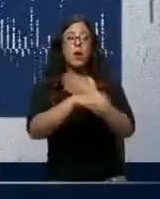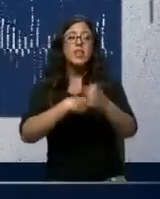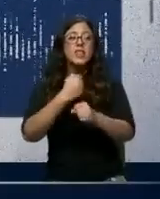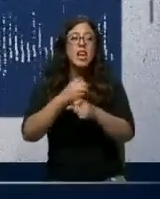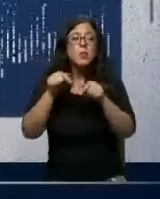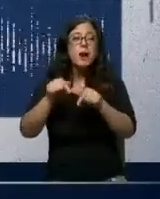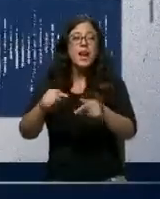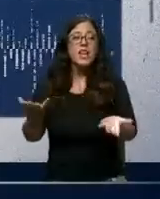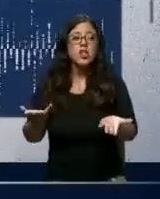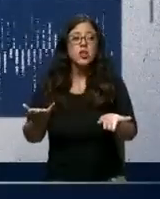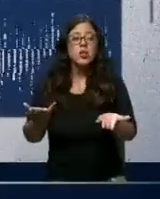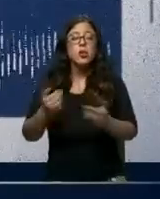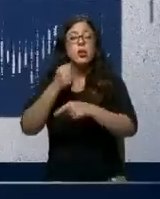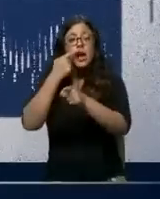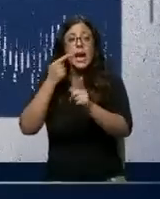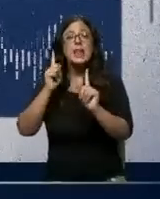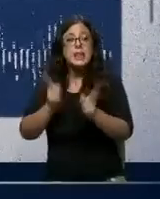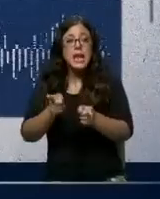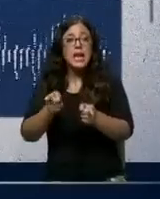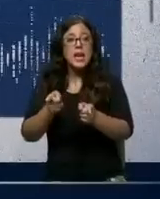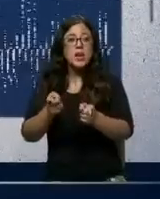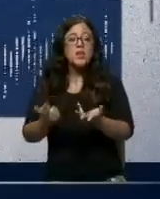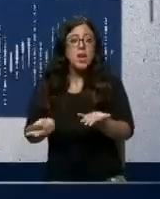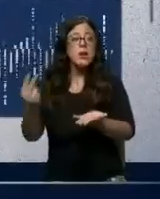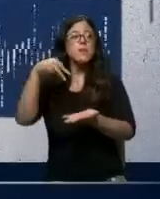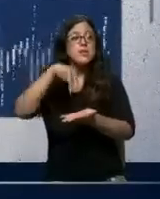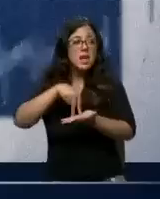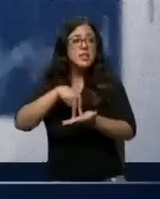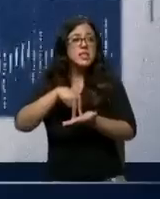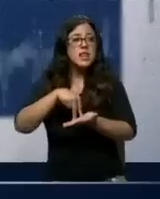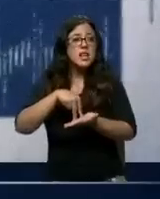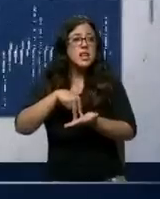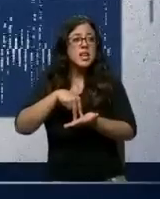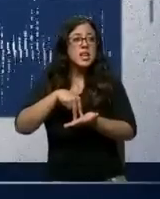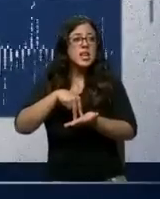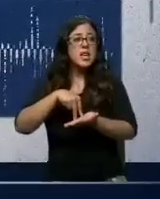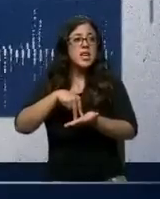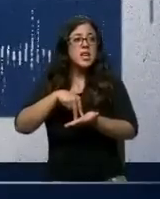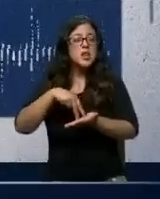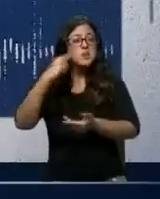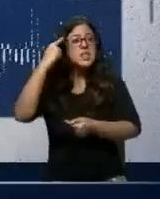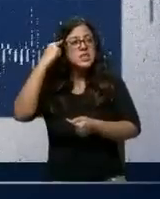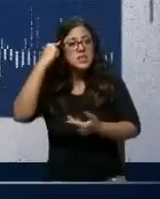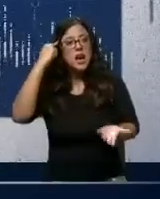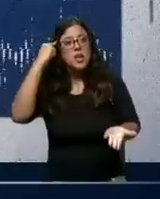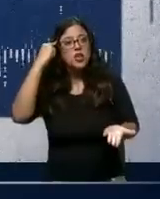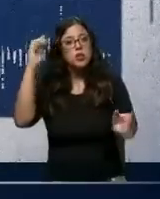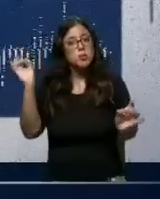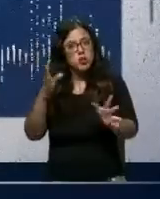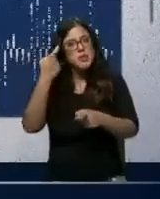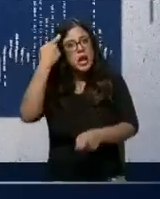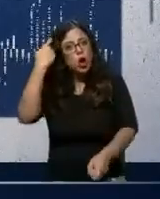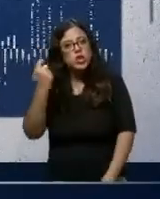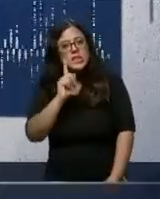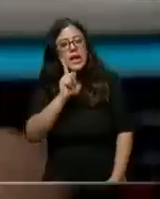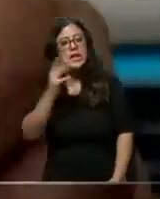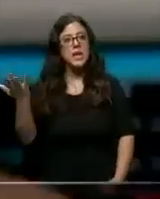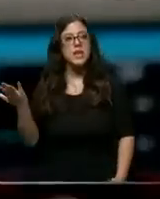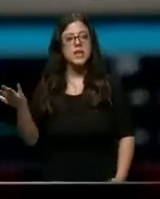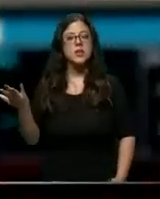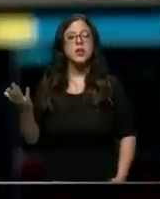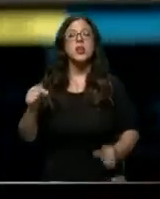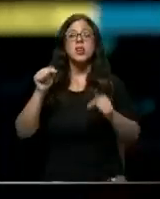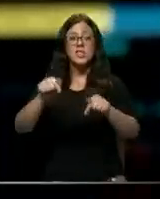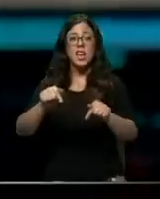para esto, ¿no es cierto? Él debe presentarse moralmente, si es que tiene moral, obviamente.